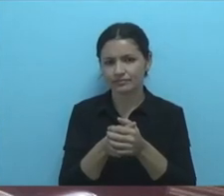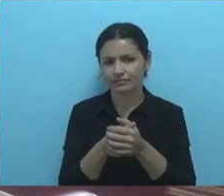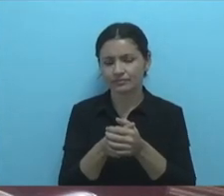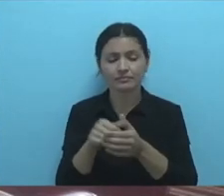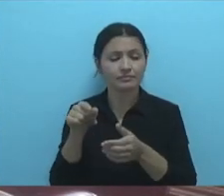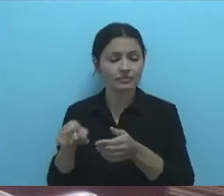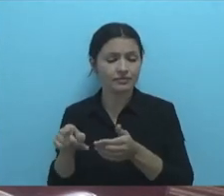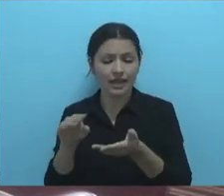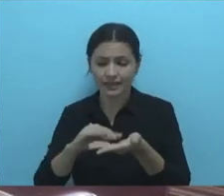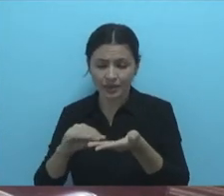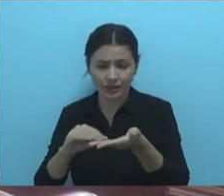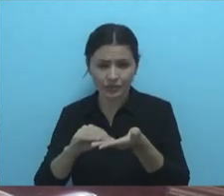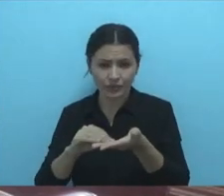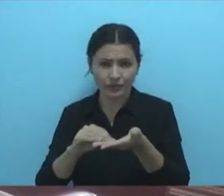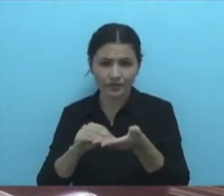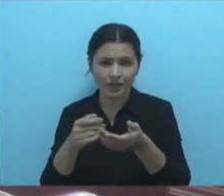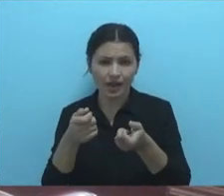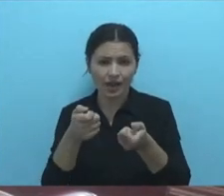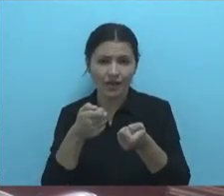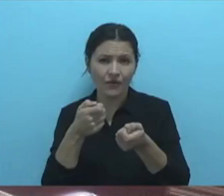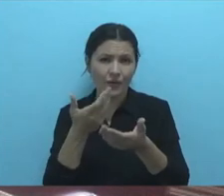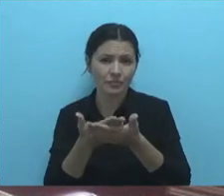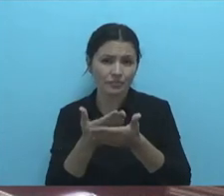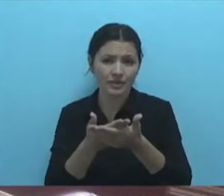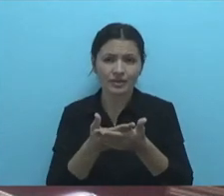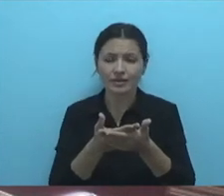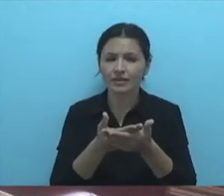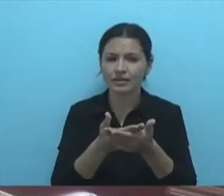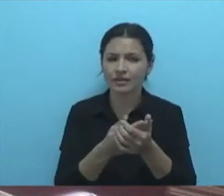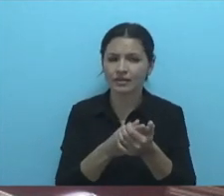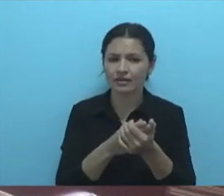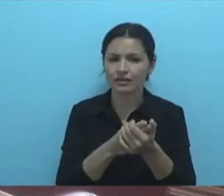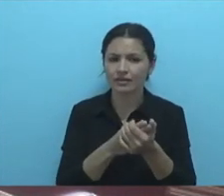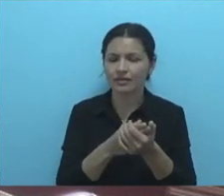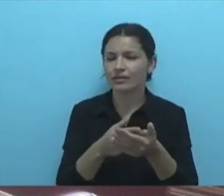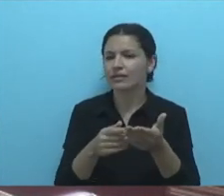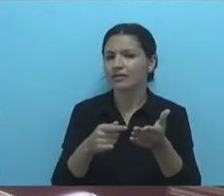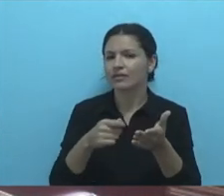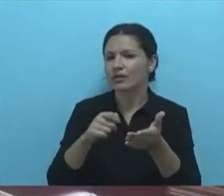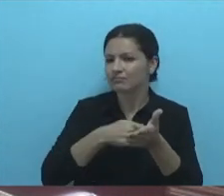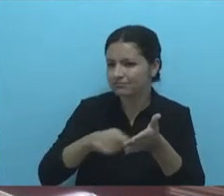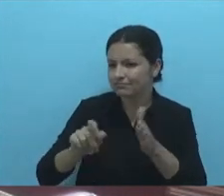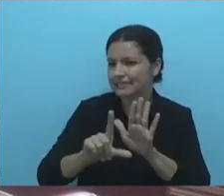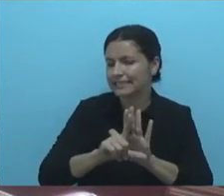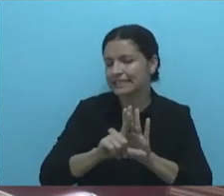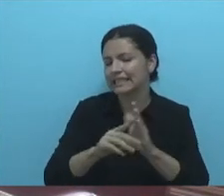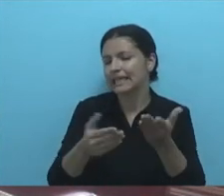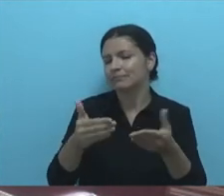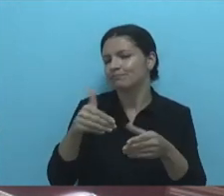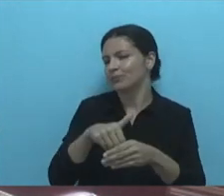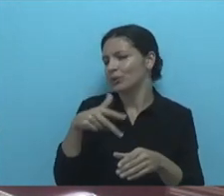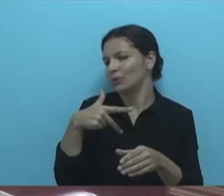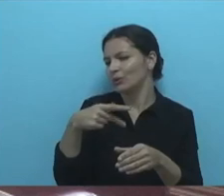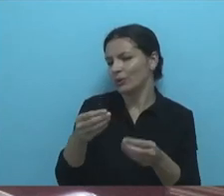a por una ley establecer la cuestión yo le dije 30 años diciendo lo contrario por eso no te puedo acompañar pero el sentido